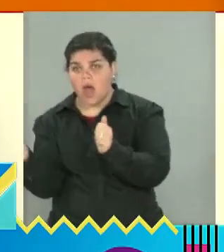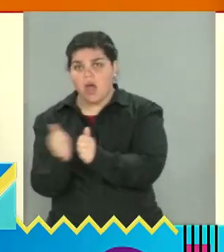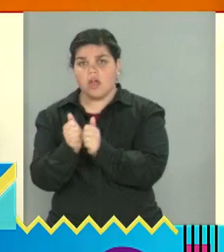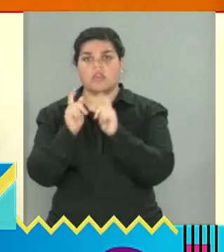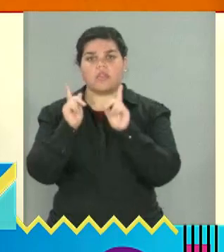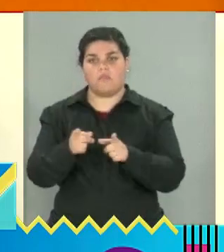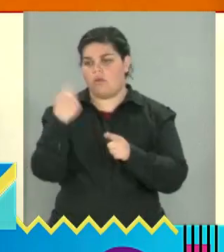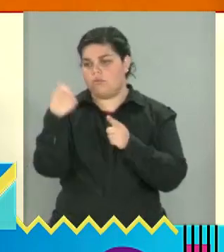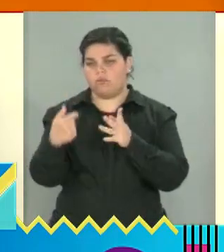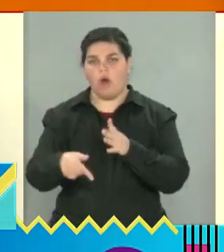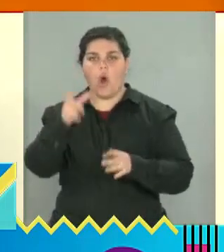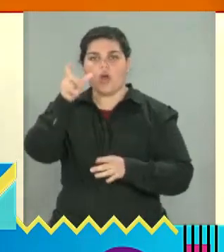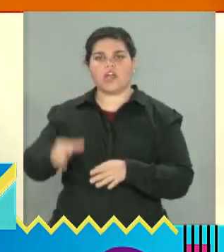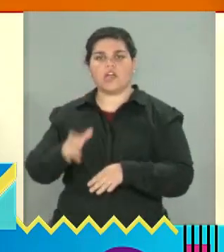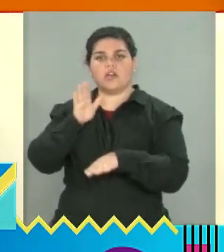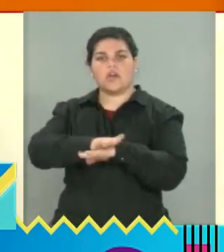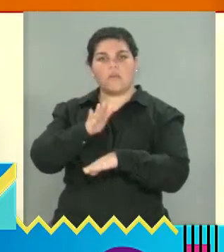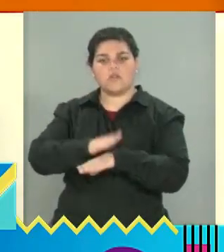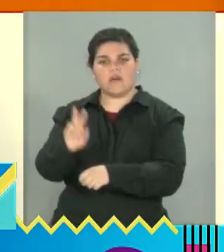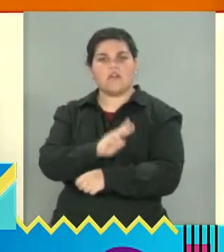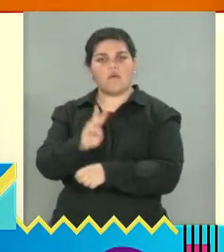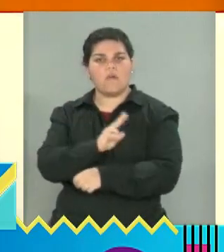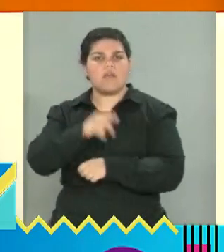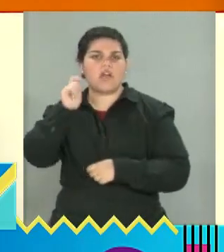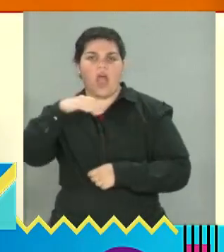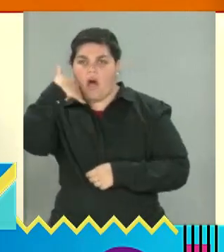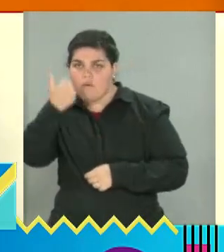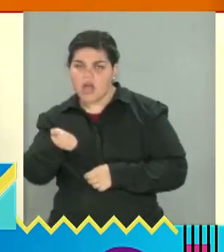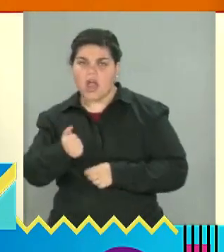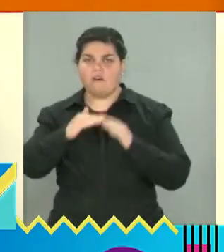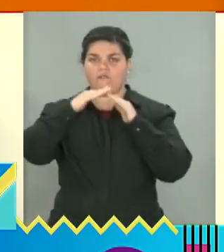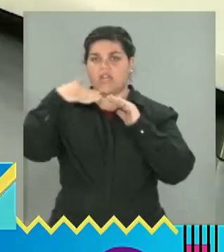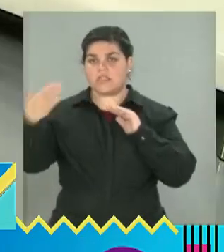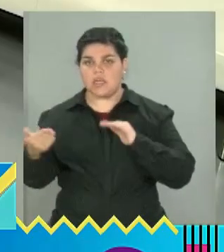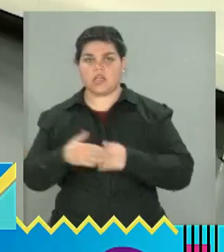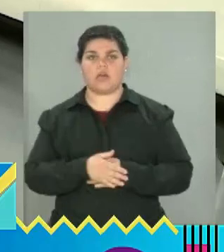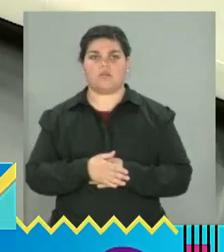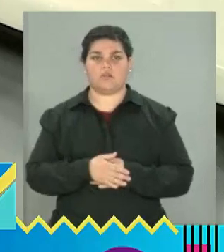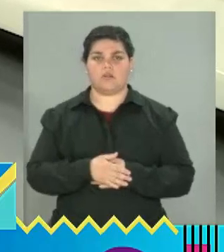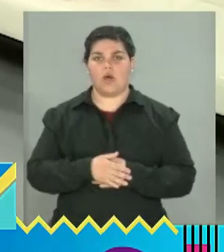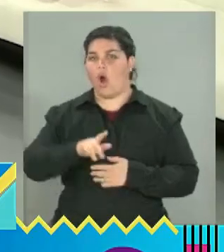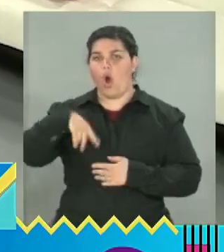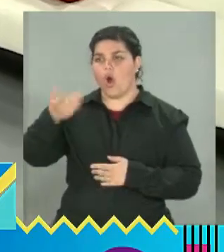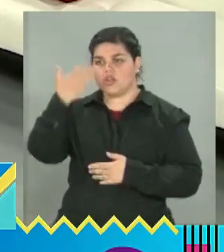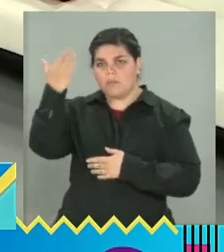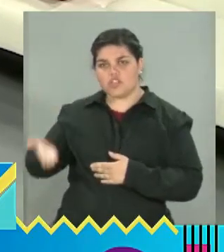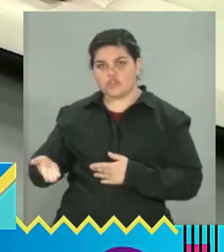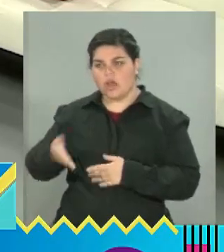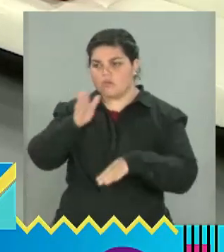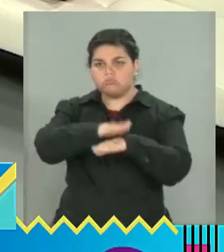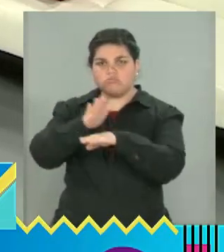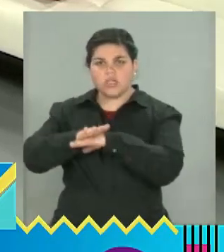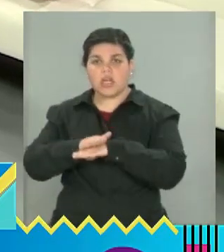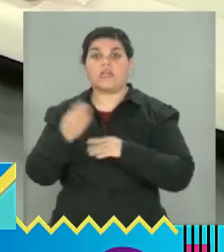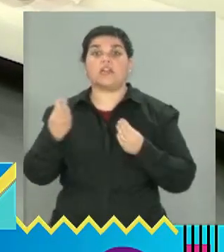cargo de los chicos es una abuela, una vecina, la red comunitaria, un progenitor afín. Entonces, hablar